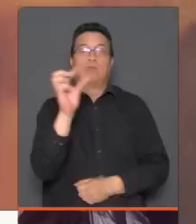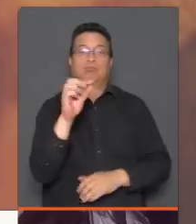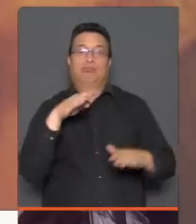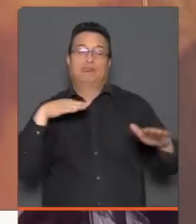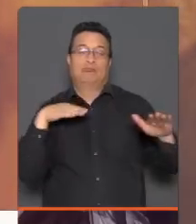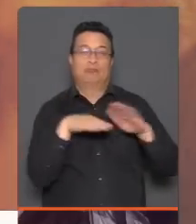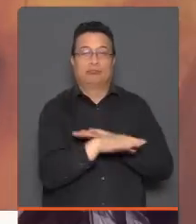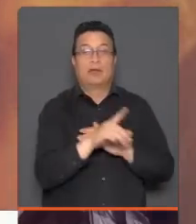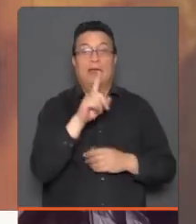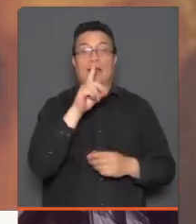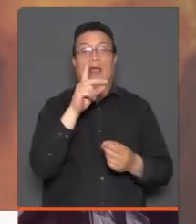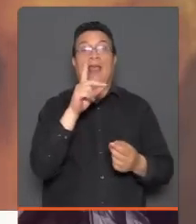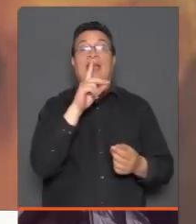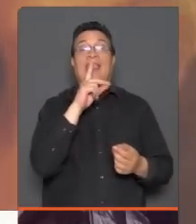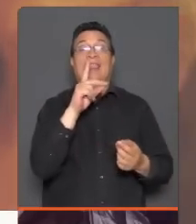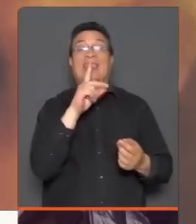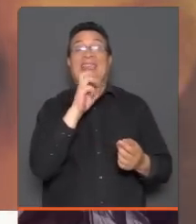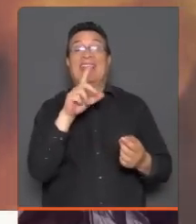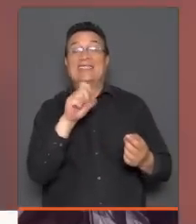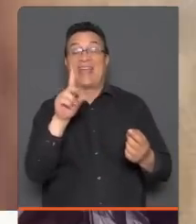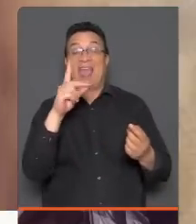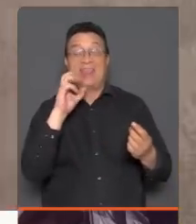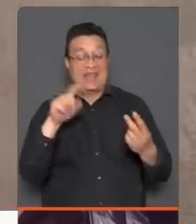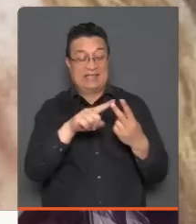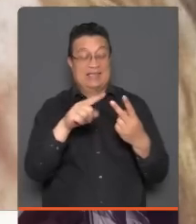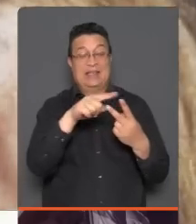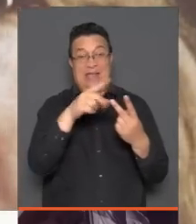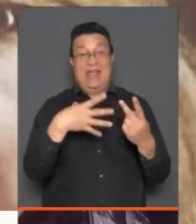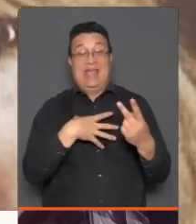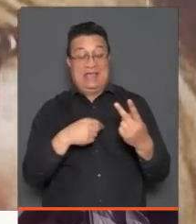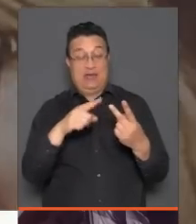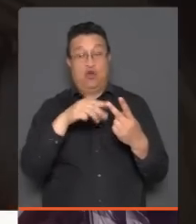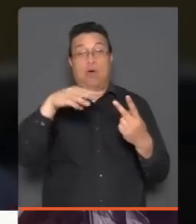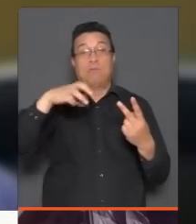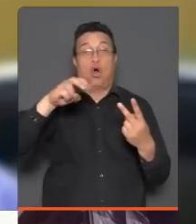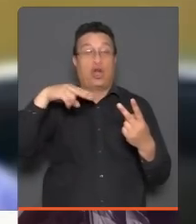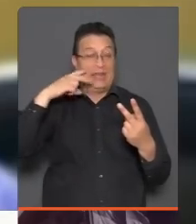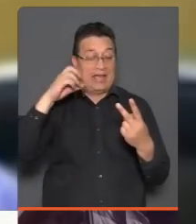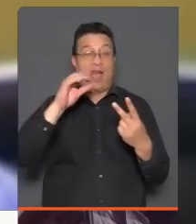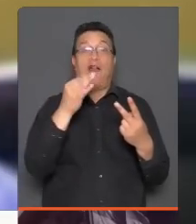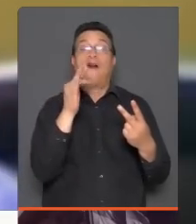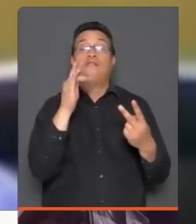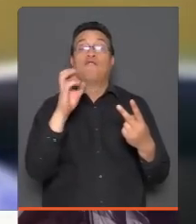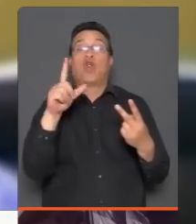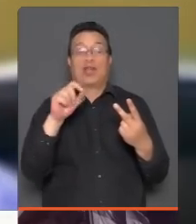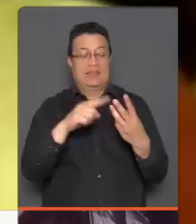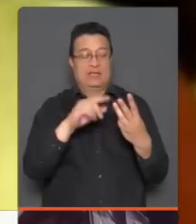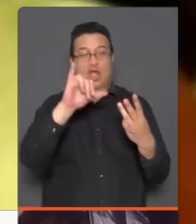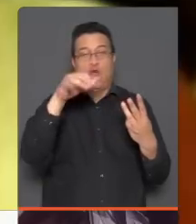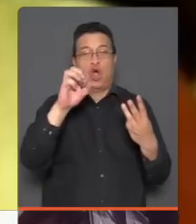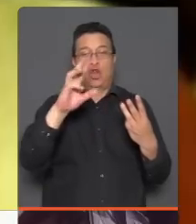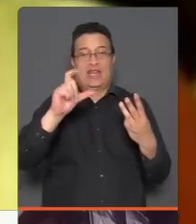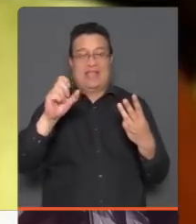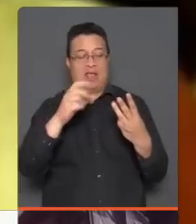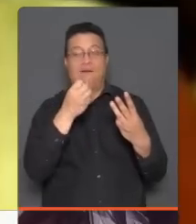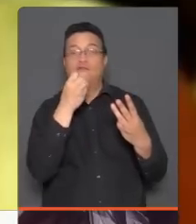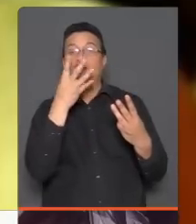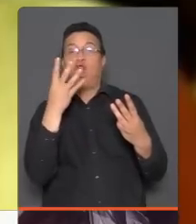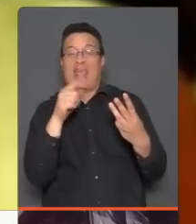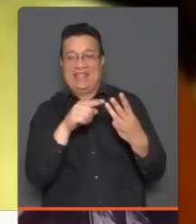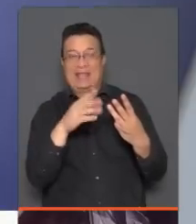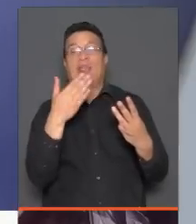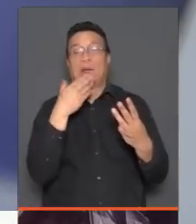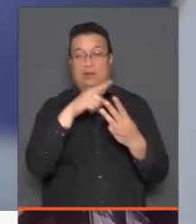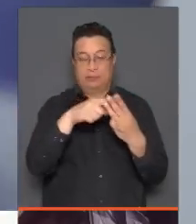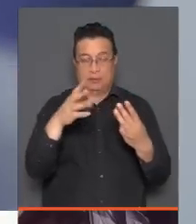Teresa Díaz, de 75 años, y sus hijos, Mónica Flores y Jorge Flores, los 3 a la cabeza de un negocio en el que se